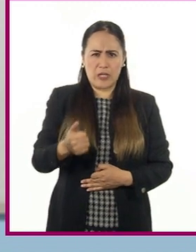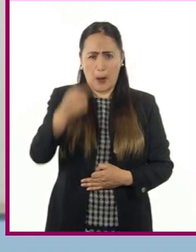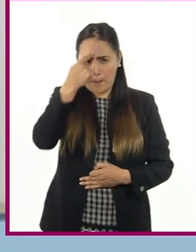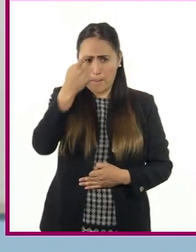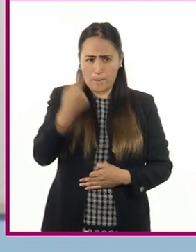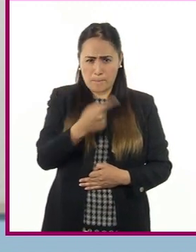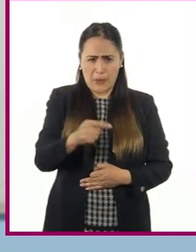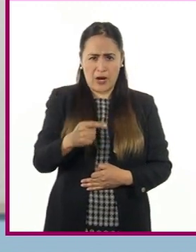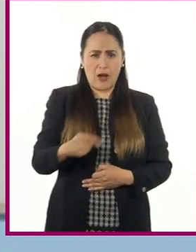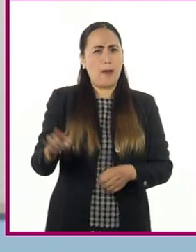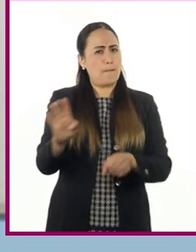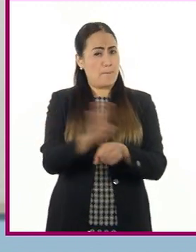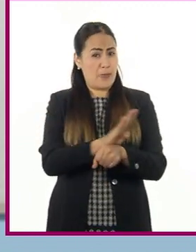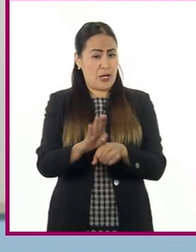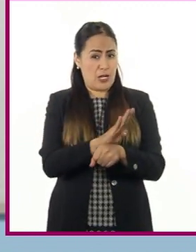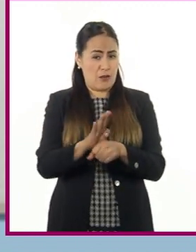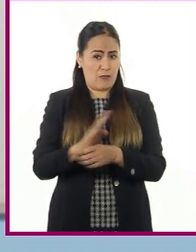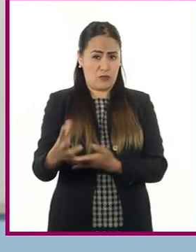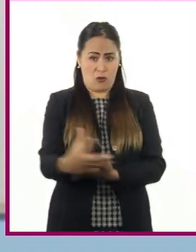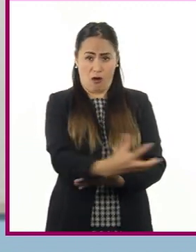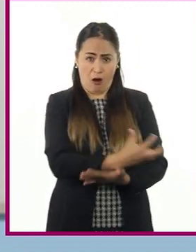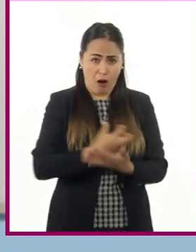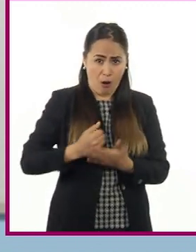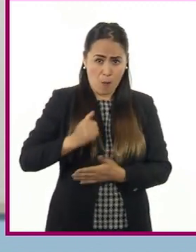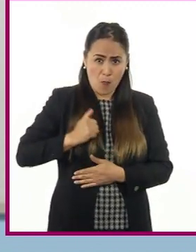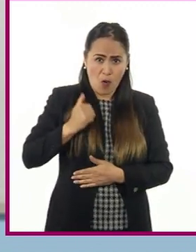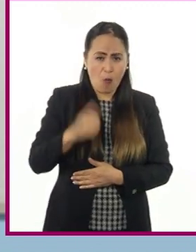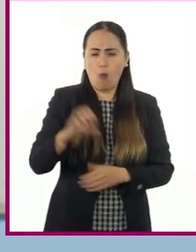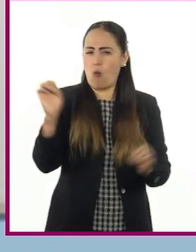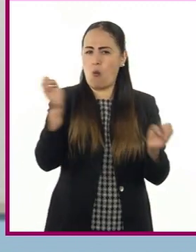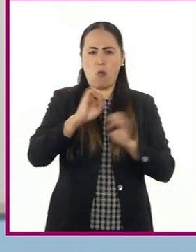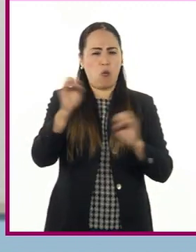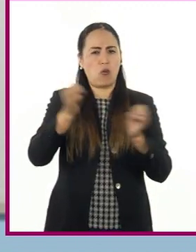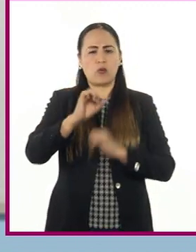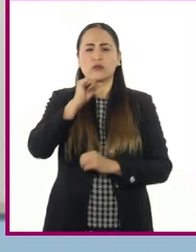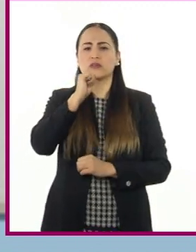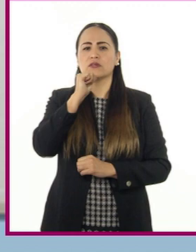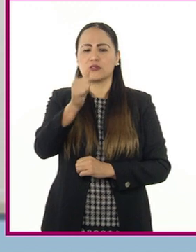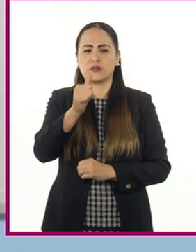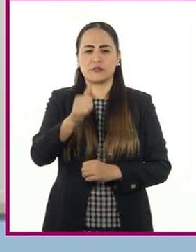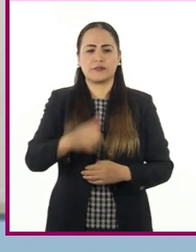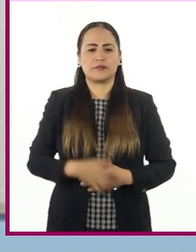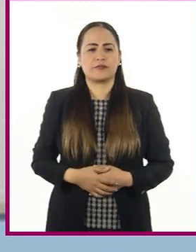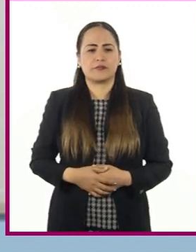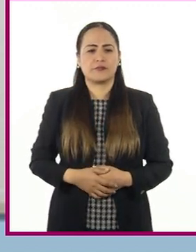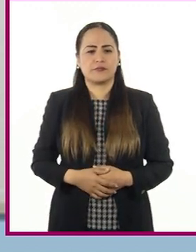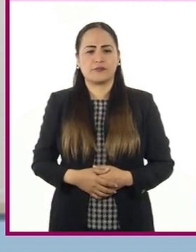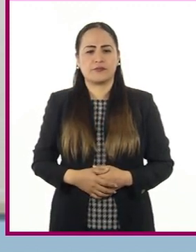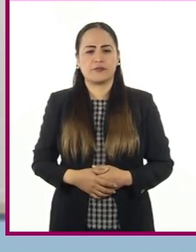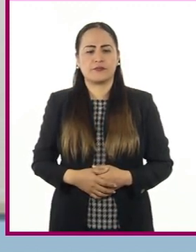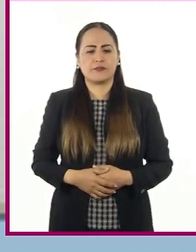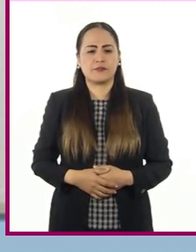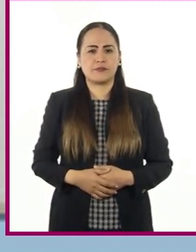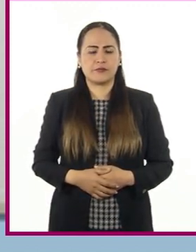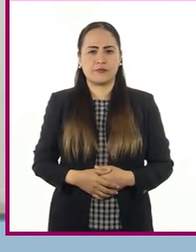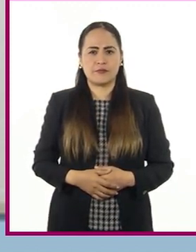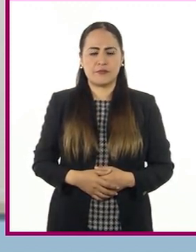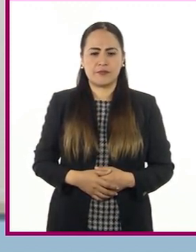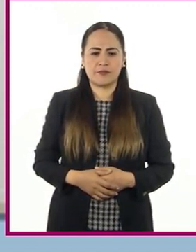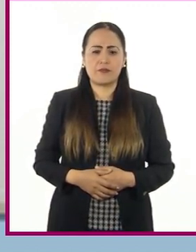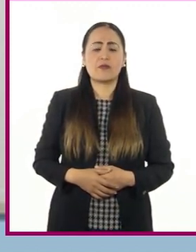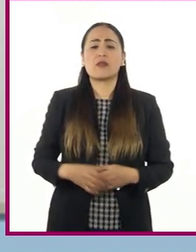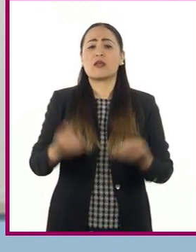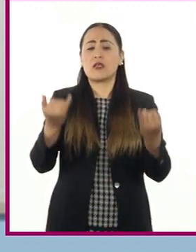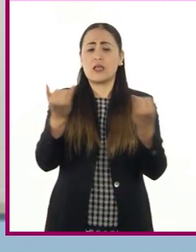obtener o pretender obtener algún beneficio, provecho o ventaja personal o a favor de terceros,